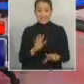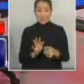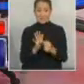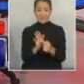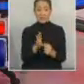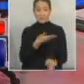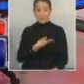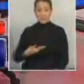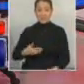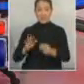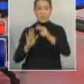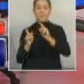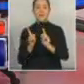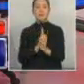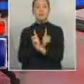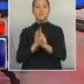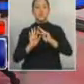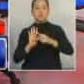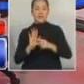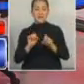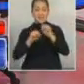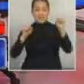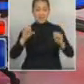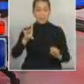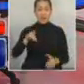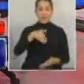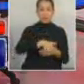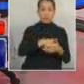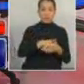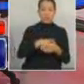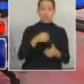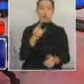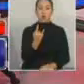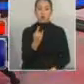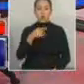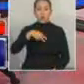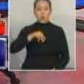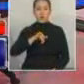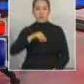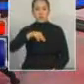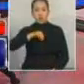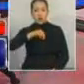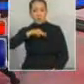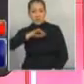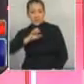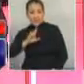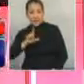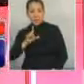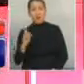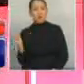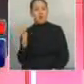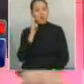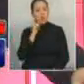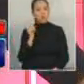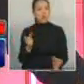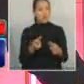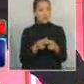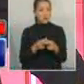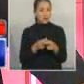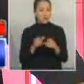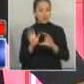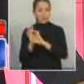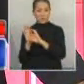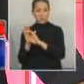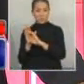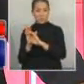Ejecutivo para modificar el sistema electoral, basada en un sistema uninominal, al parecer? Mira, yo lo escucho en la Comisión de Constitución,